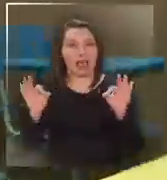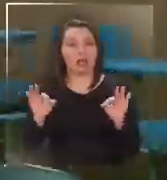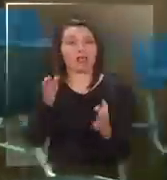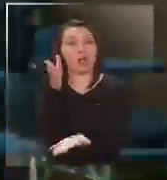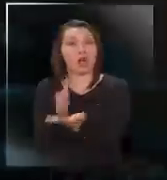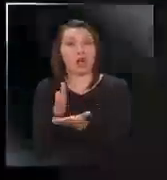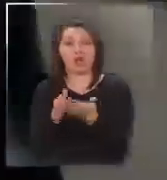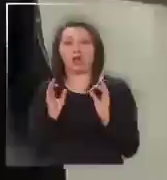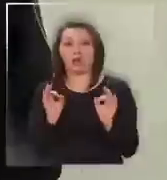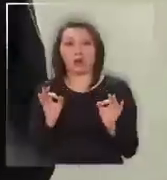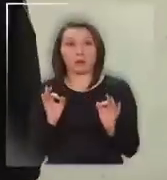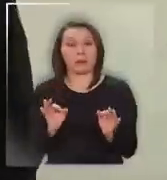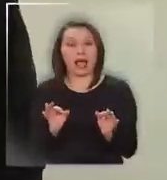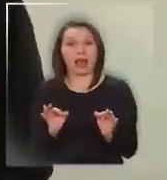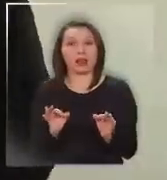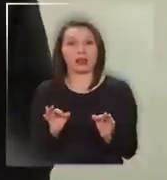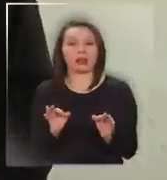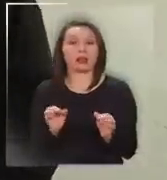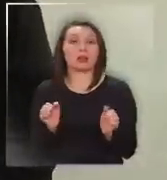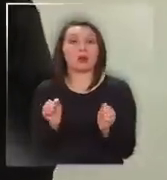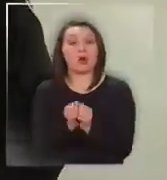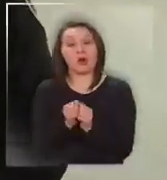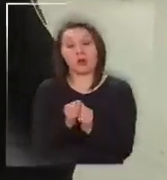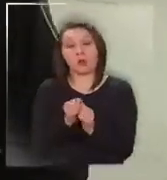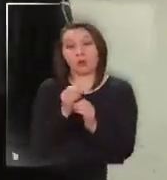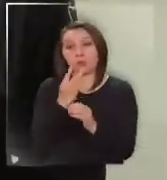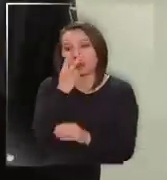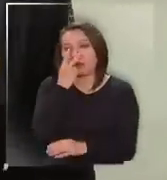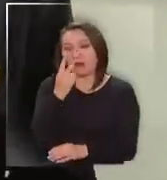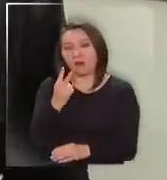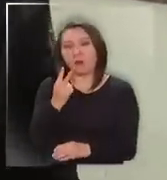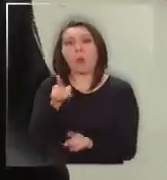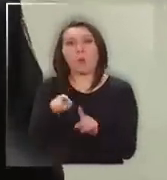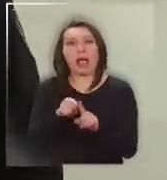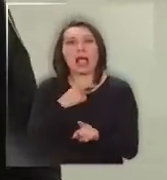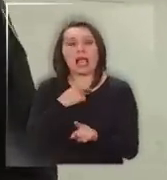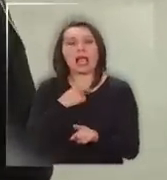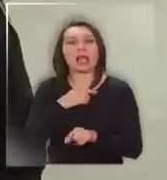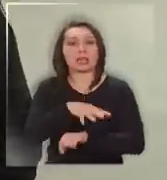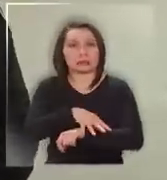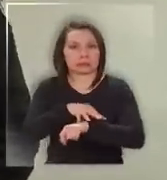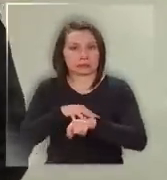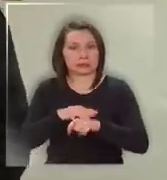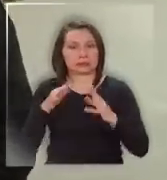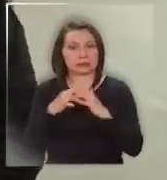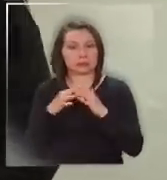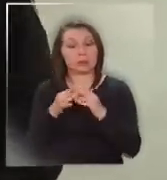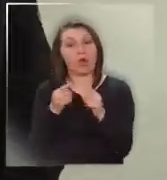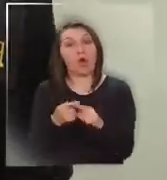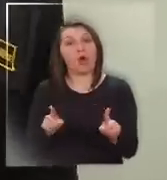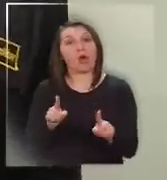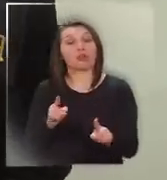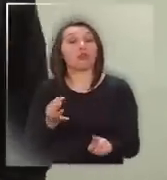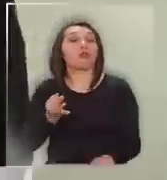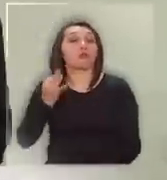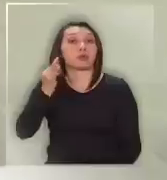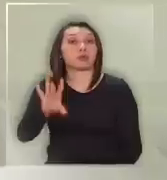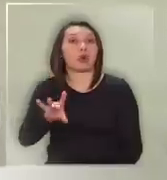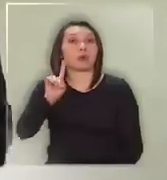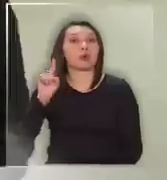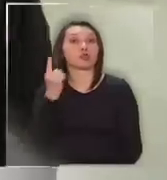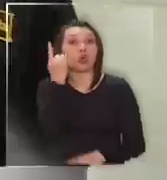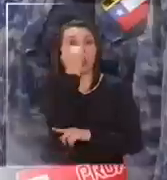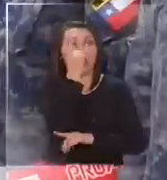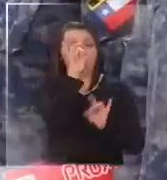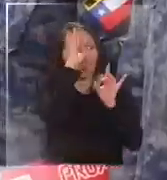un colegio normal con mirada a las Fuerzas Armadas. A que los niños tengan otra opción, no solamente